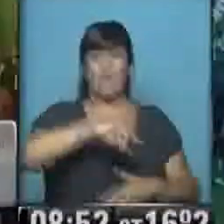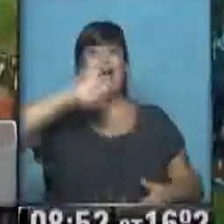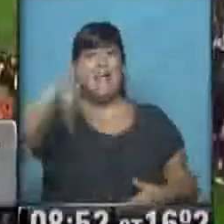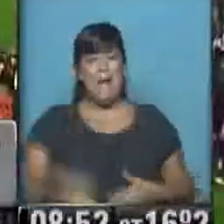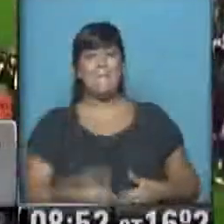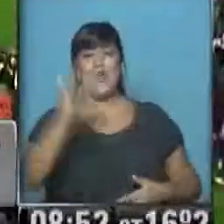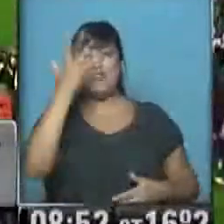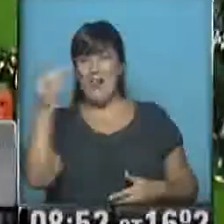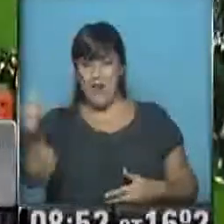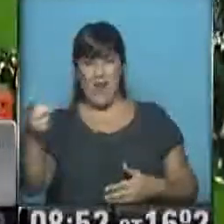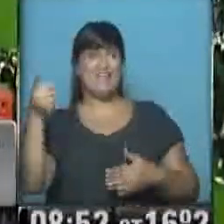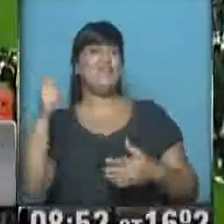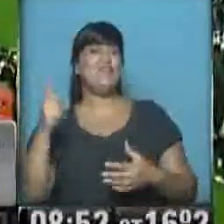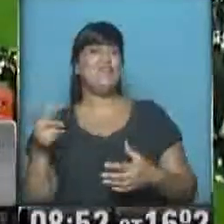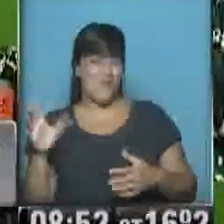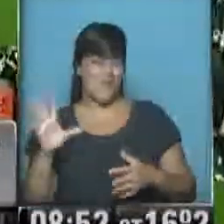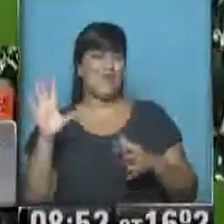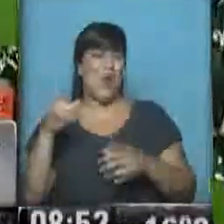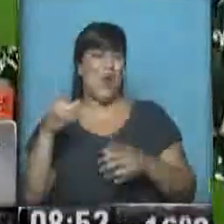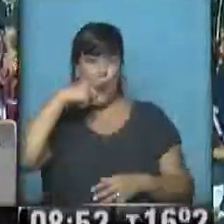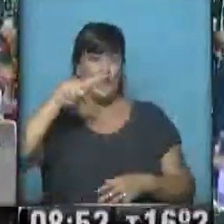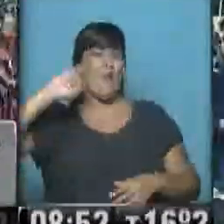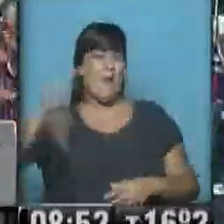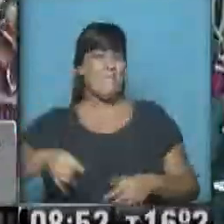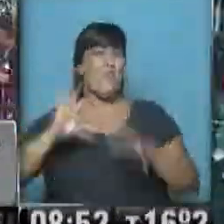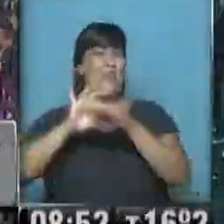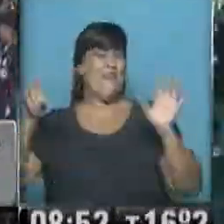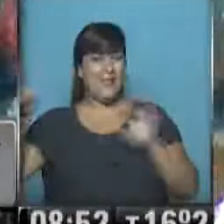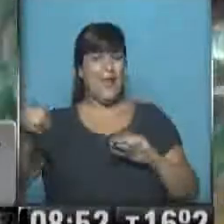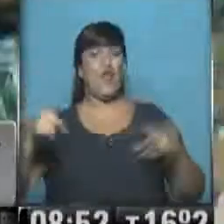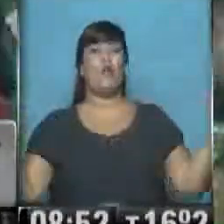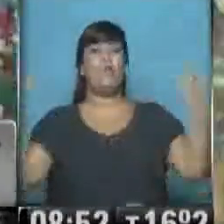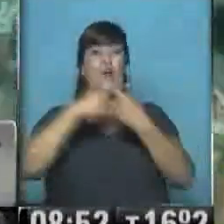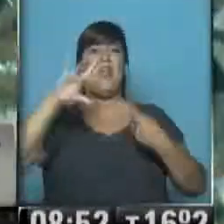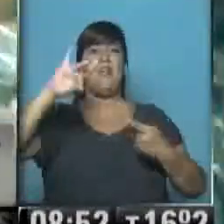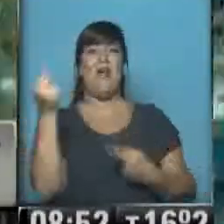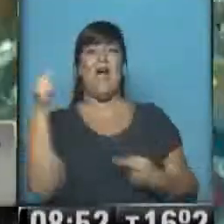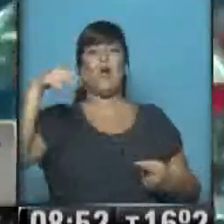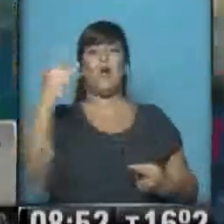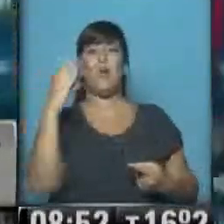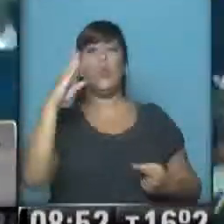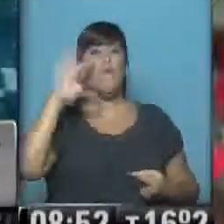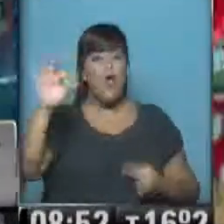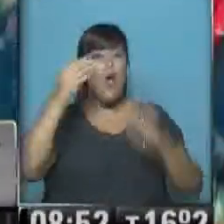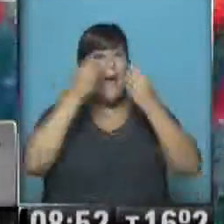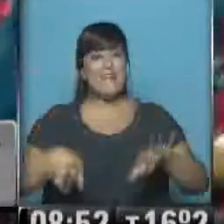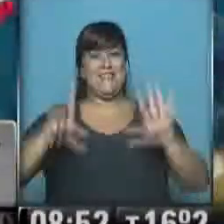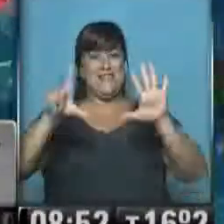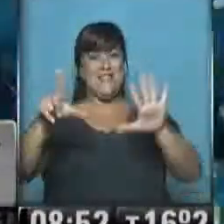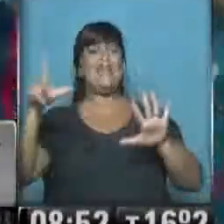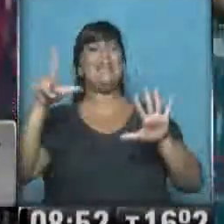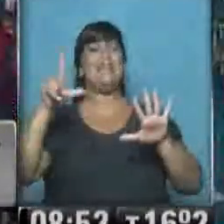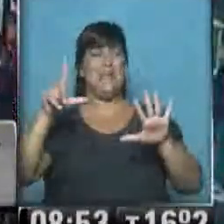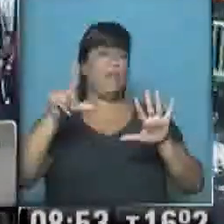porque defiende el título y viajará a Uruguay para medirse con Danubio en el Estadio Centenario a partir de las